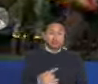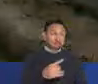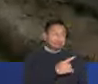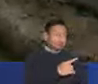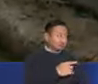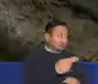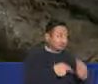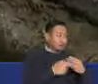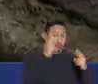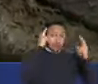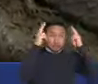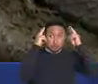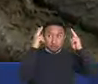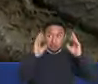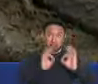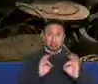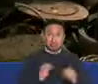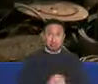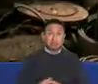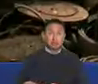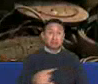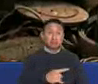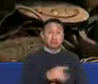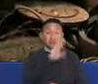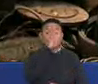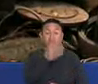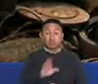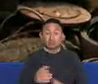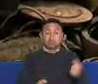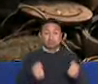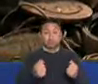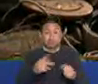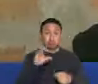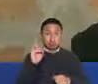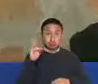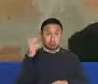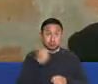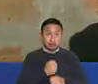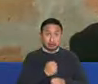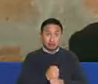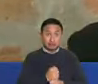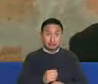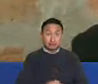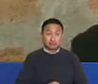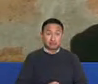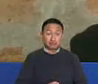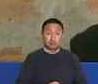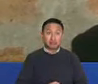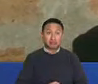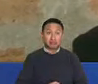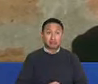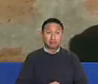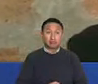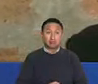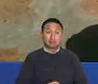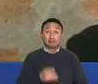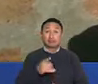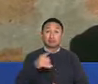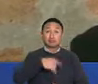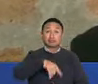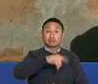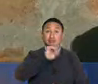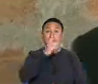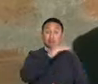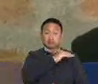de su salón de belleza y menos de la camioneta en la que trabajaba su esposo. Se llevó el aluvión, se destruyó todo el